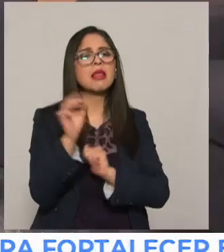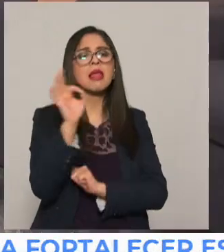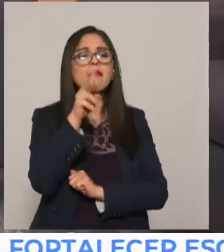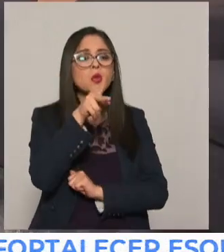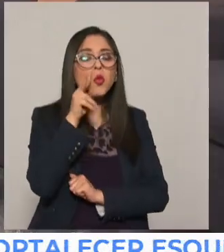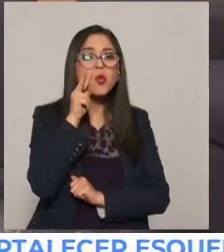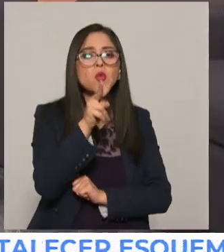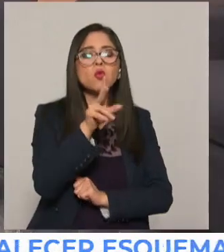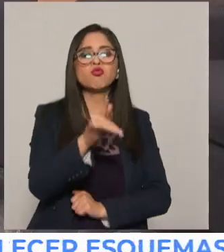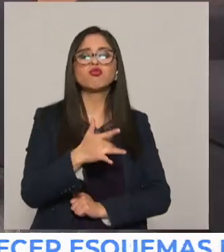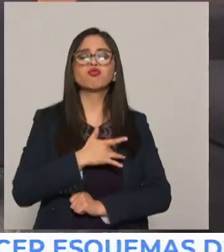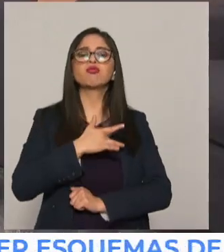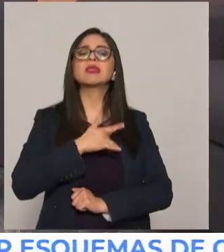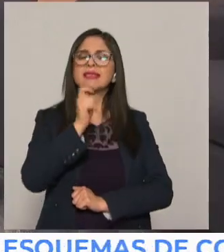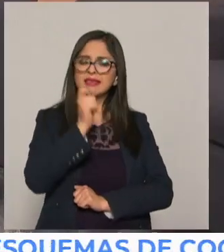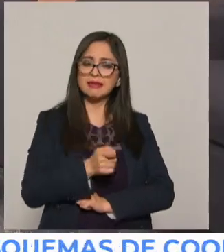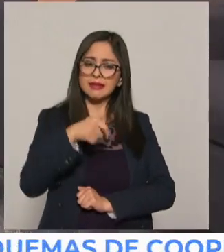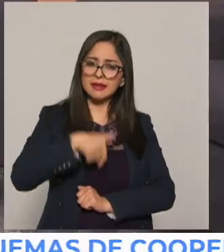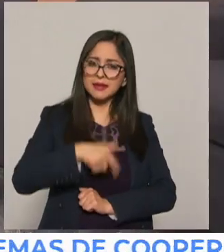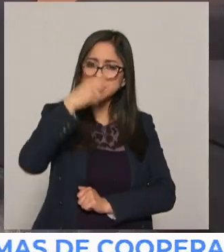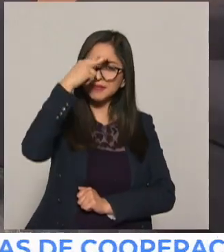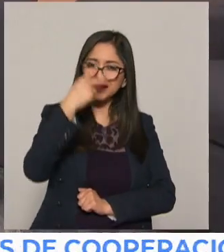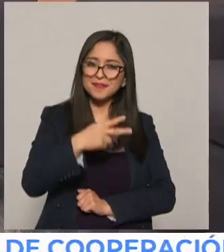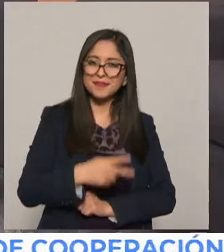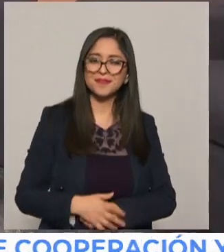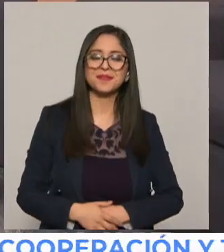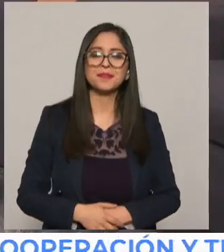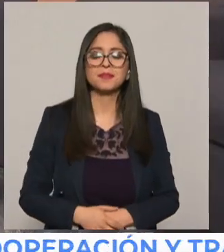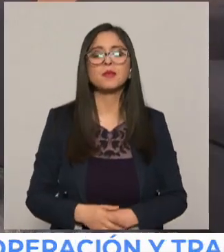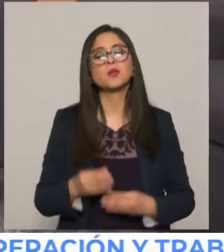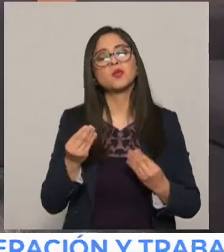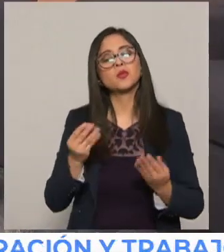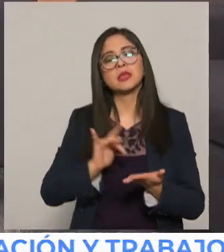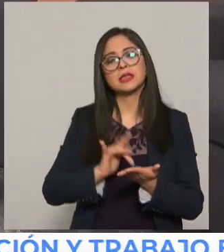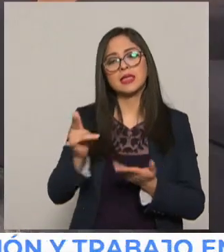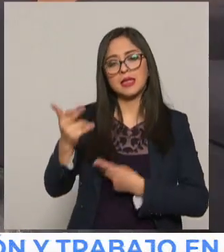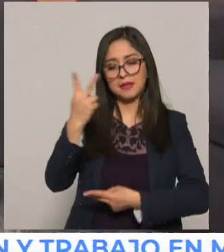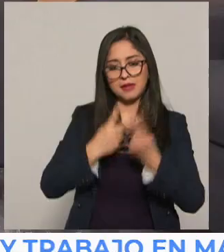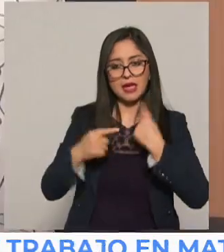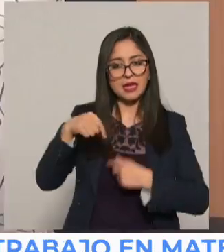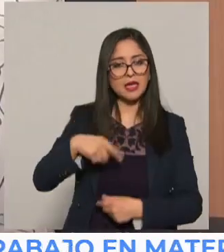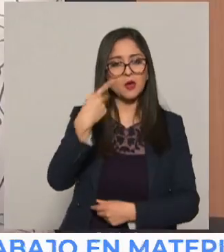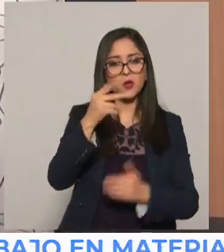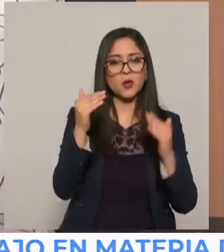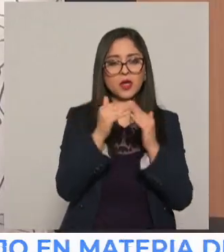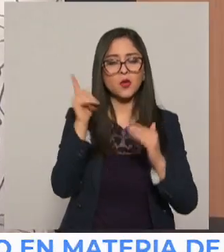va a hablar de lo que somos como nación. Perfecto, pues muchas gracias por haber venido. Esta es tu casa, cuando gustes venir. No, muchas gracias, un saludo a todos.